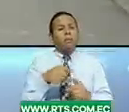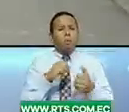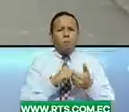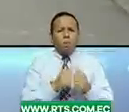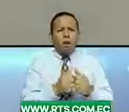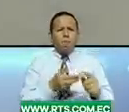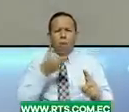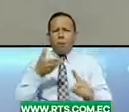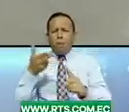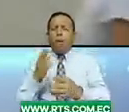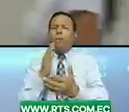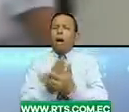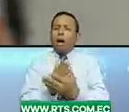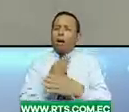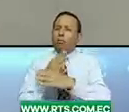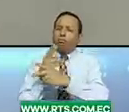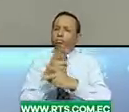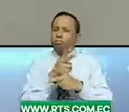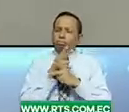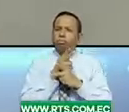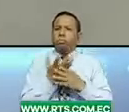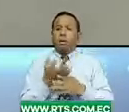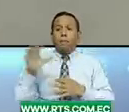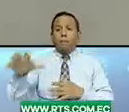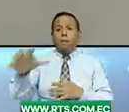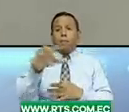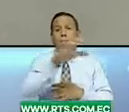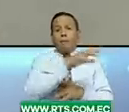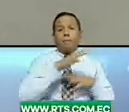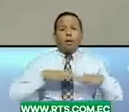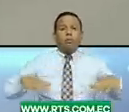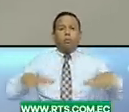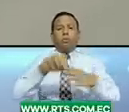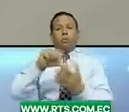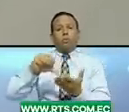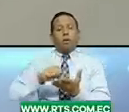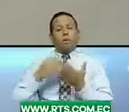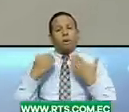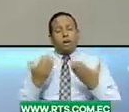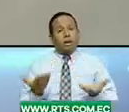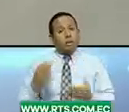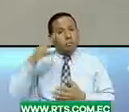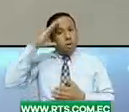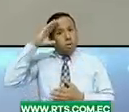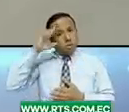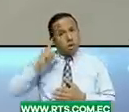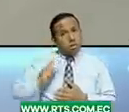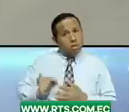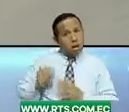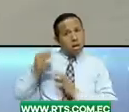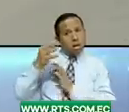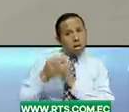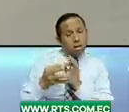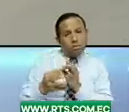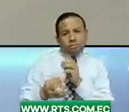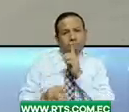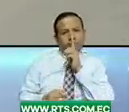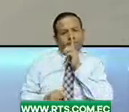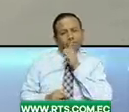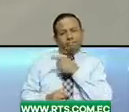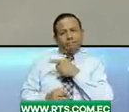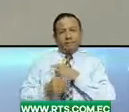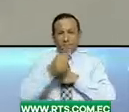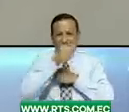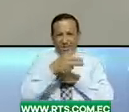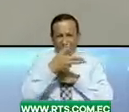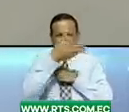La policía no quiso dar mayores detalles frente a la persona que fue baleada en el sur de la ciudad de Guayaquil, pero en las próximas horas se